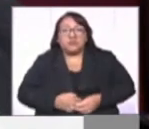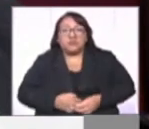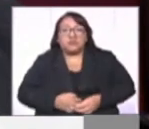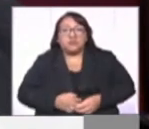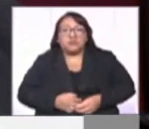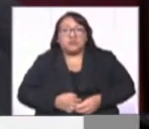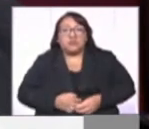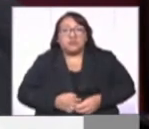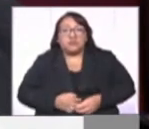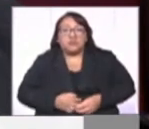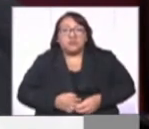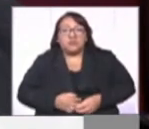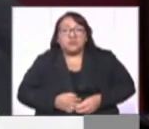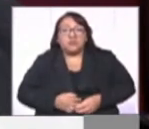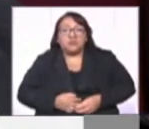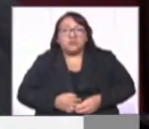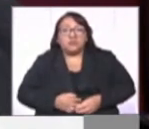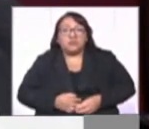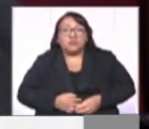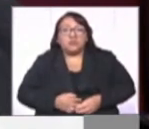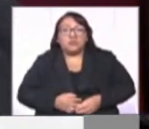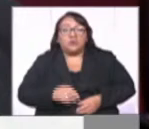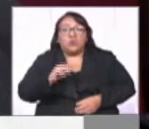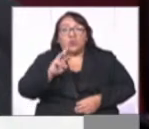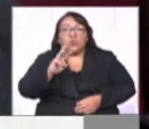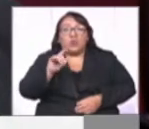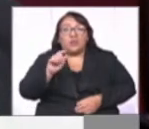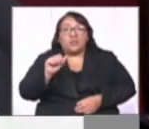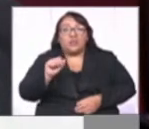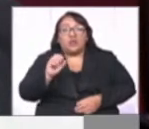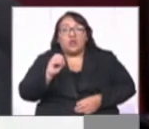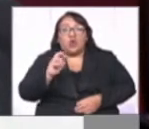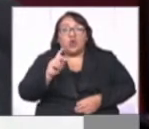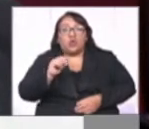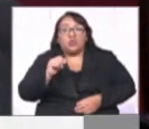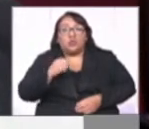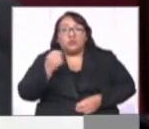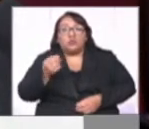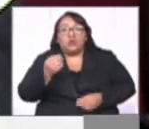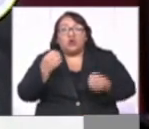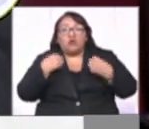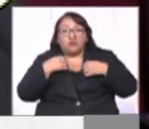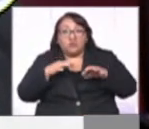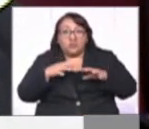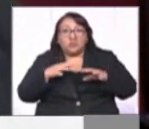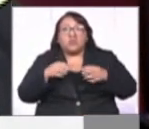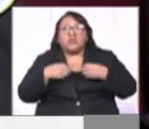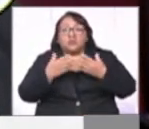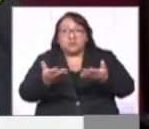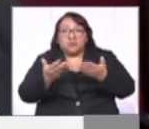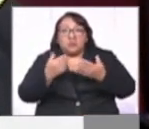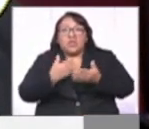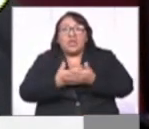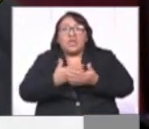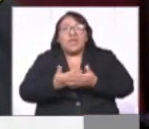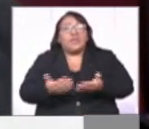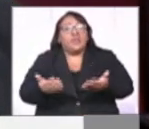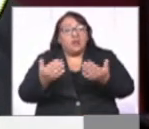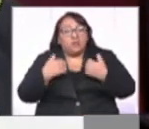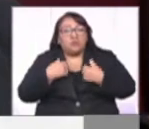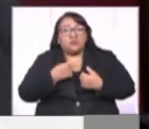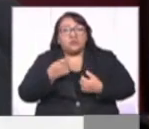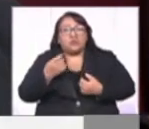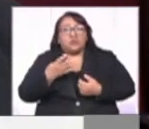al actual ministro Walter Ortiz Acosta, que tenga la malidad, le voy a pedir una cita en su despacho, voy a ir a su despacho reclamándole que nos devuelva